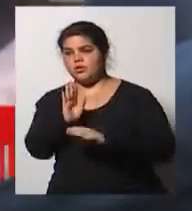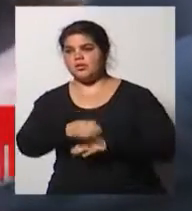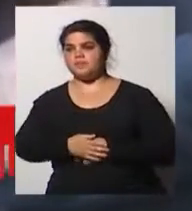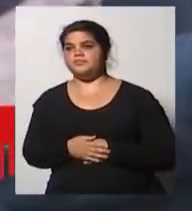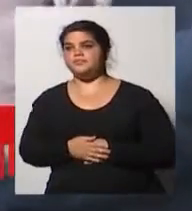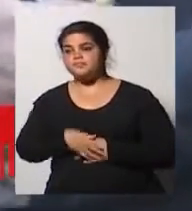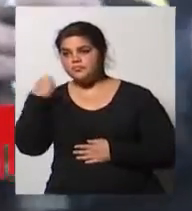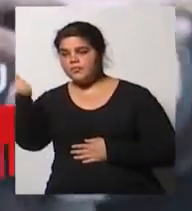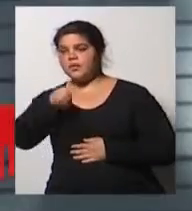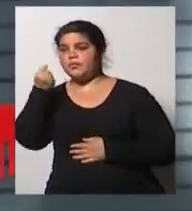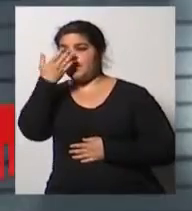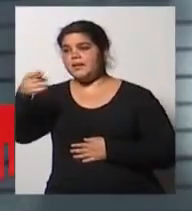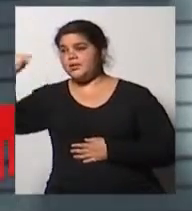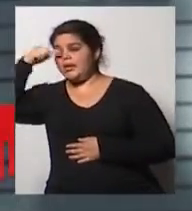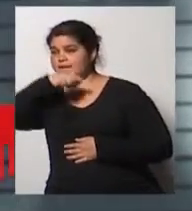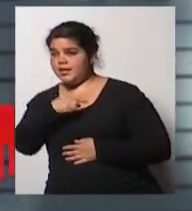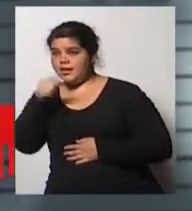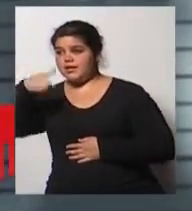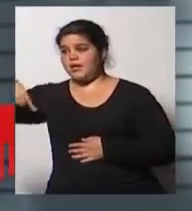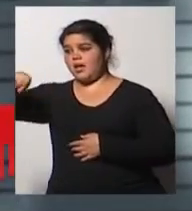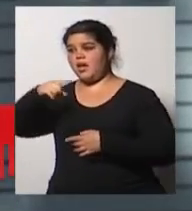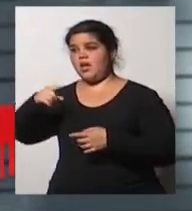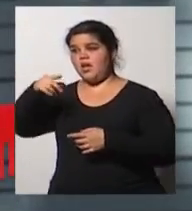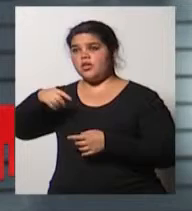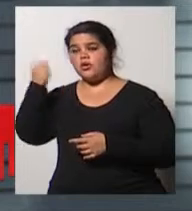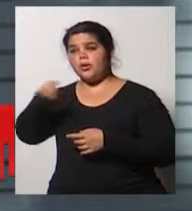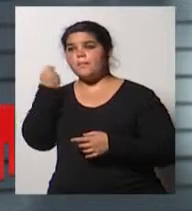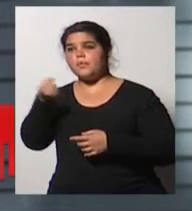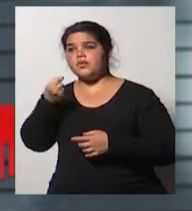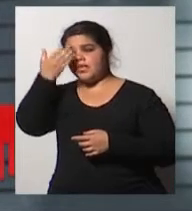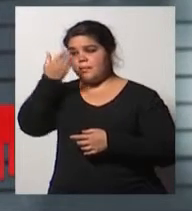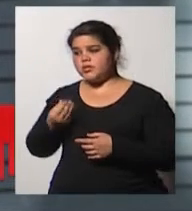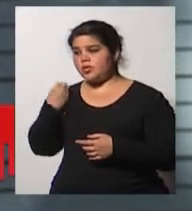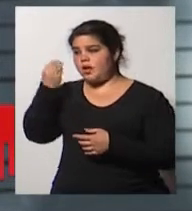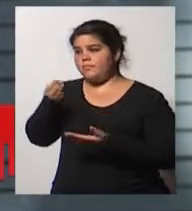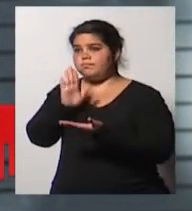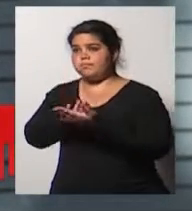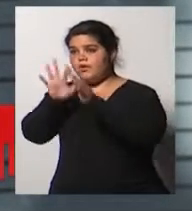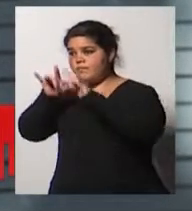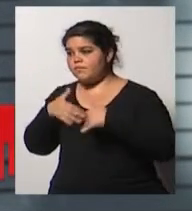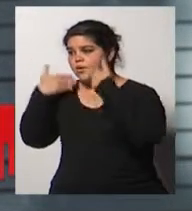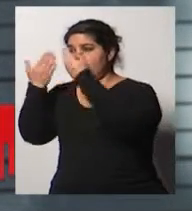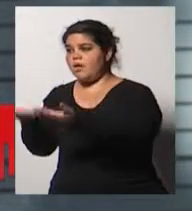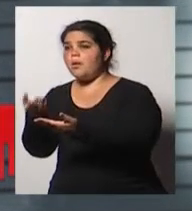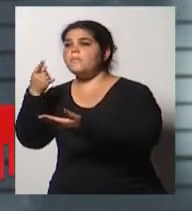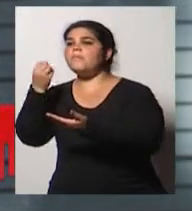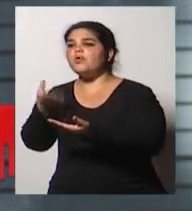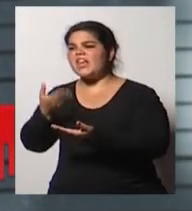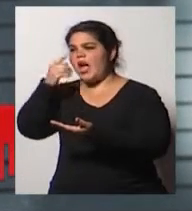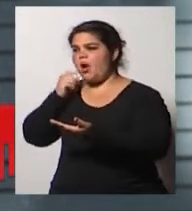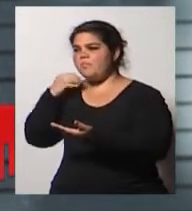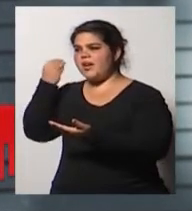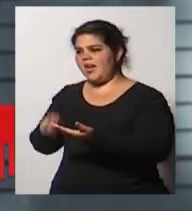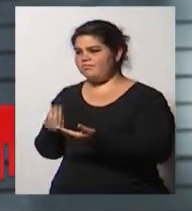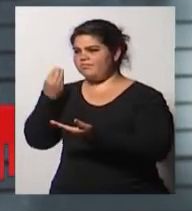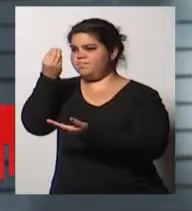la Suprema Corte, en el momento de fallar, tengan en cuenta el dictamen del procurador, porque para eso está él. El procurador en la